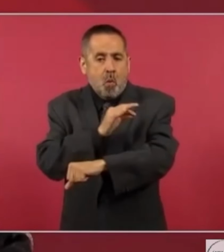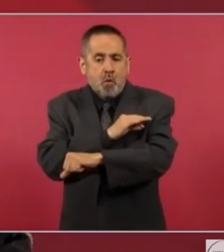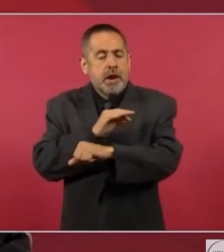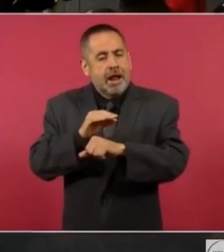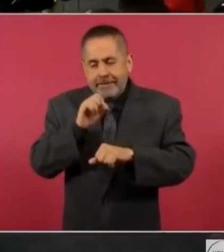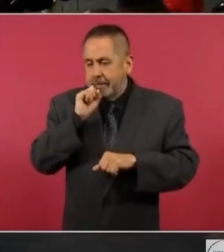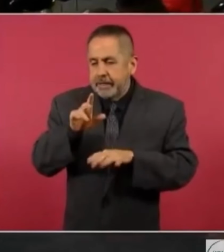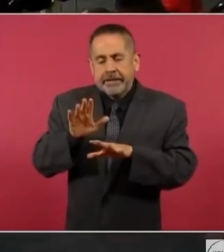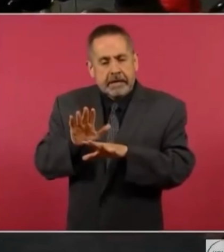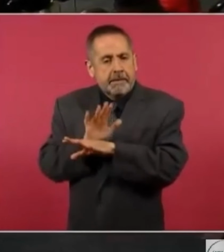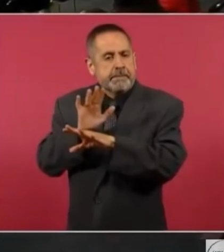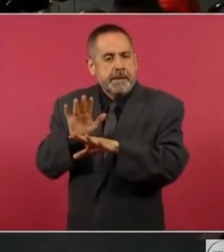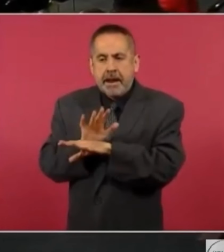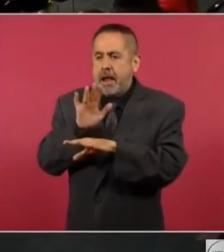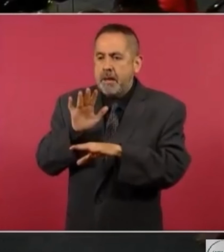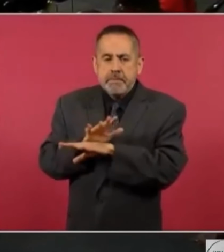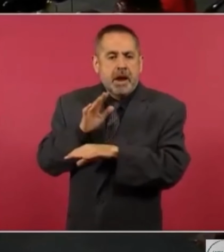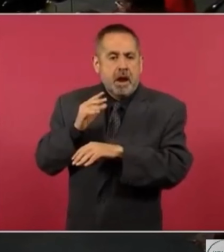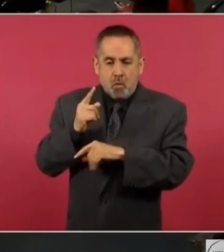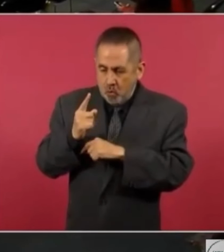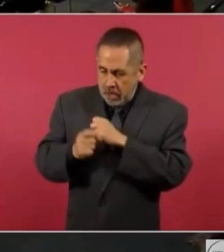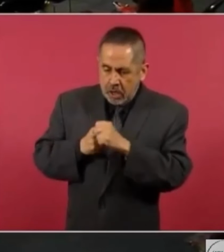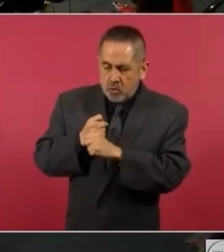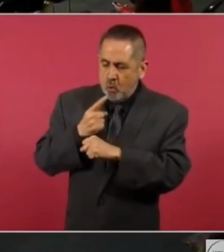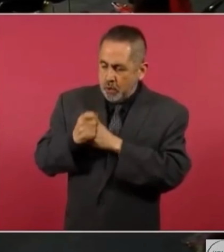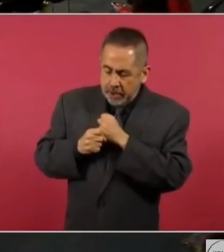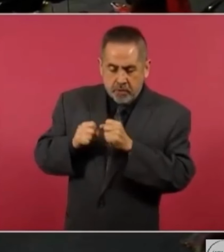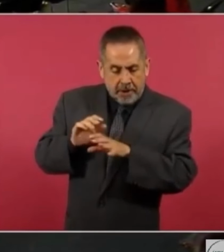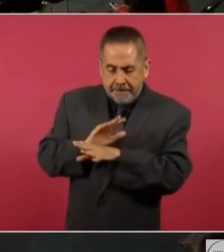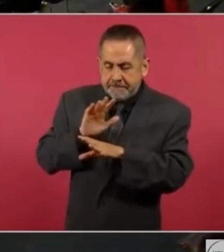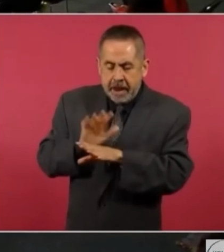influenza. A lo largo del año se van recopilando